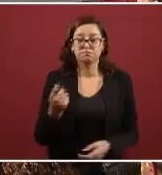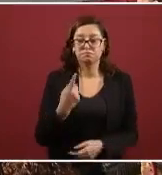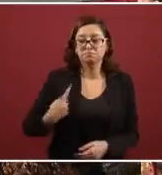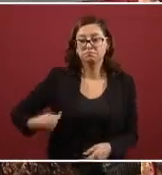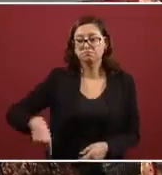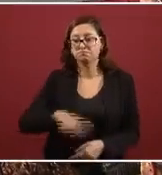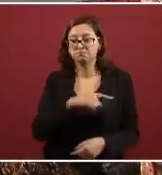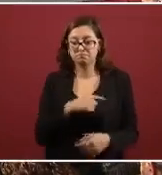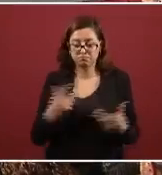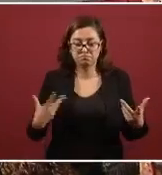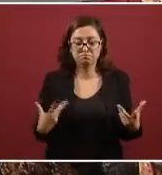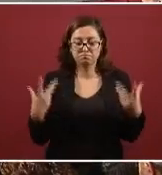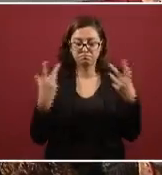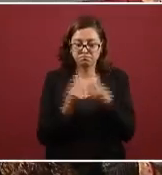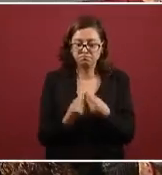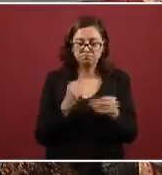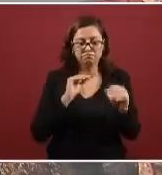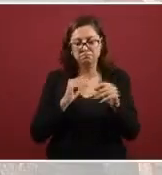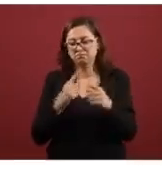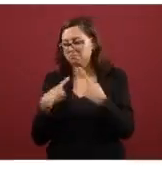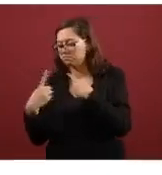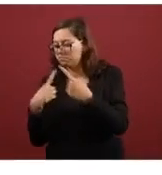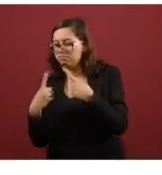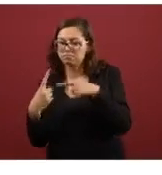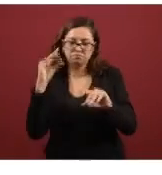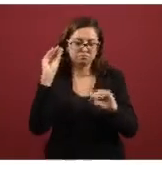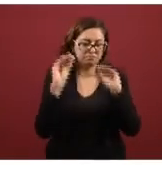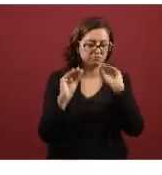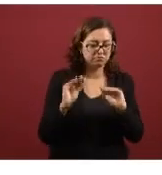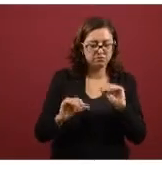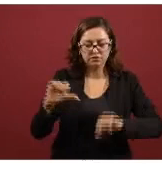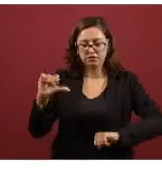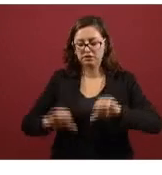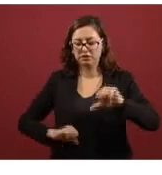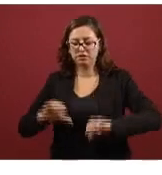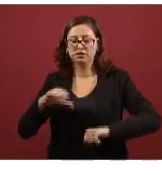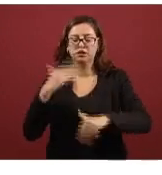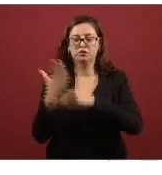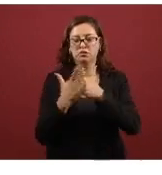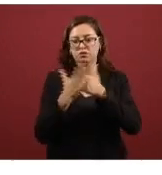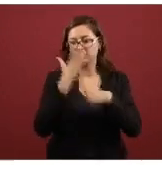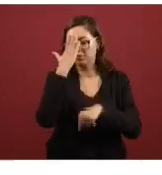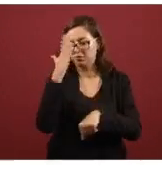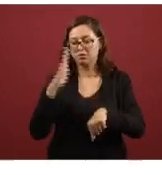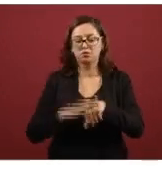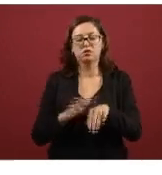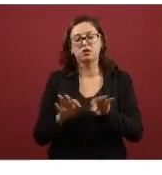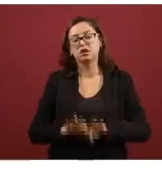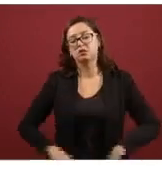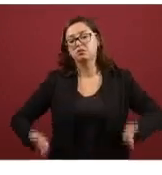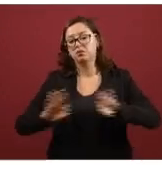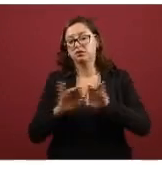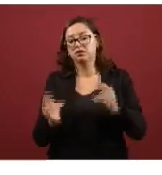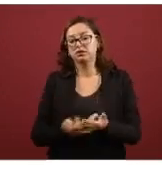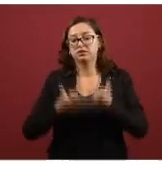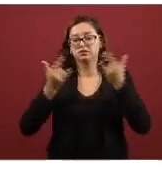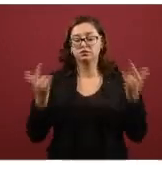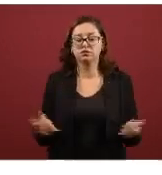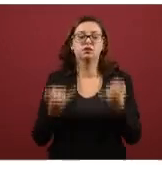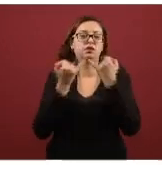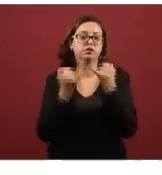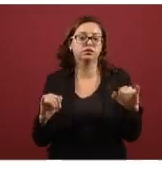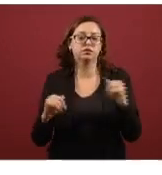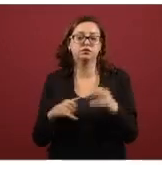de elaborar un programa de actividades para conmemorar uno de los procesos más importantes de nuestra historia, la independencia nacional,